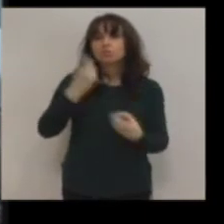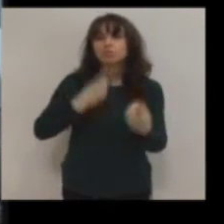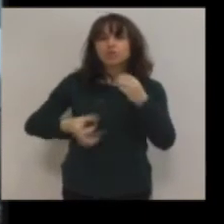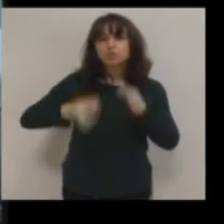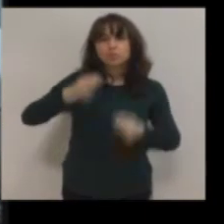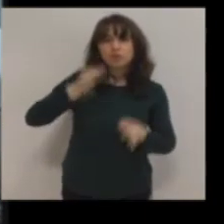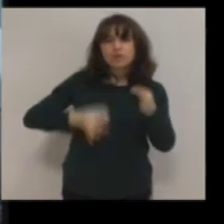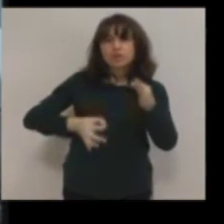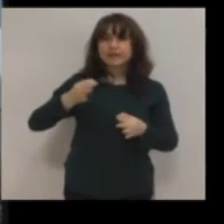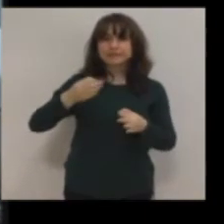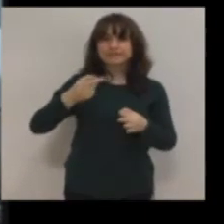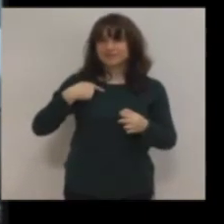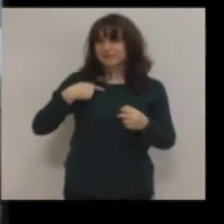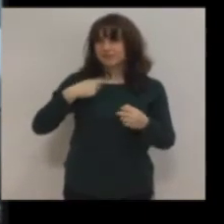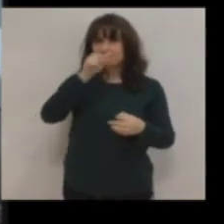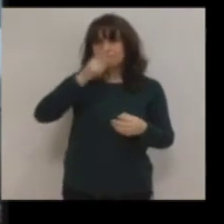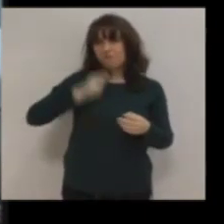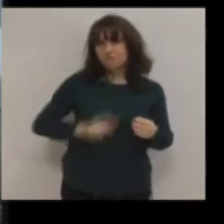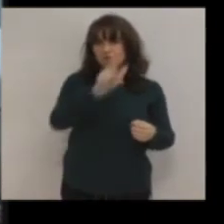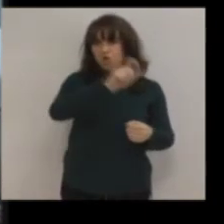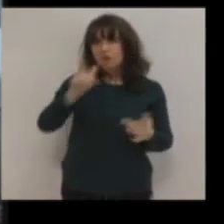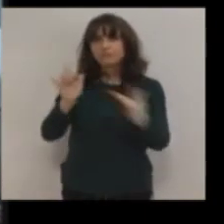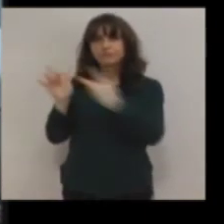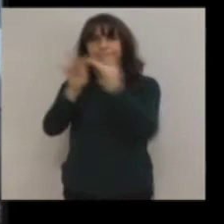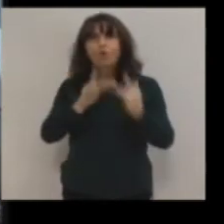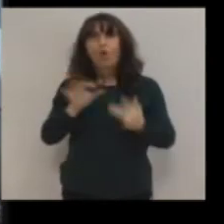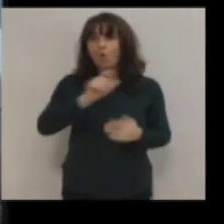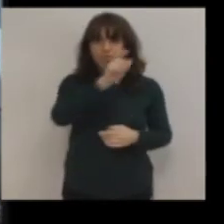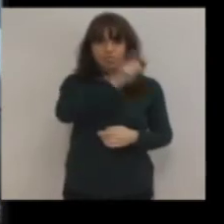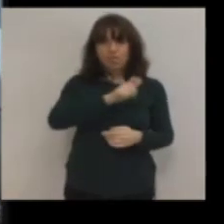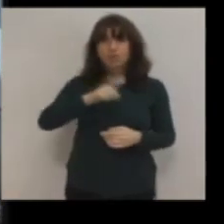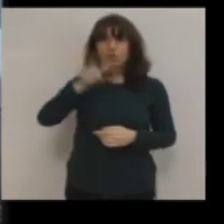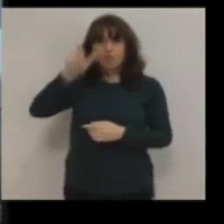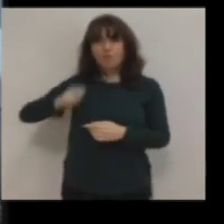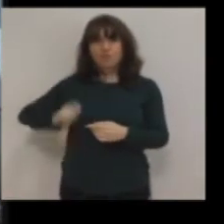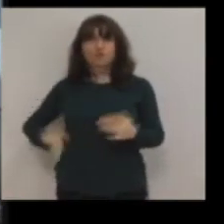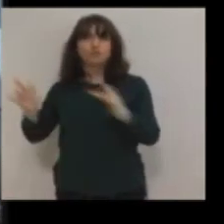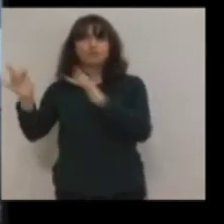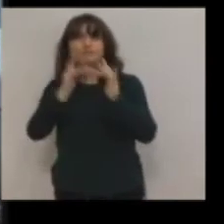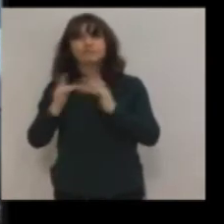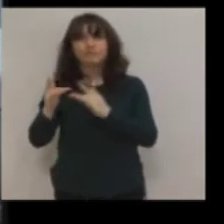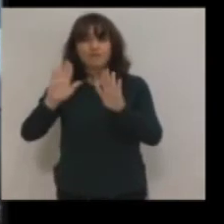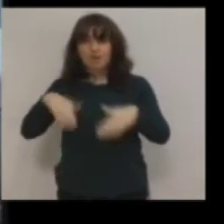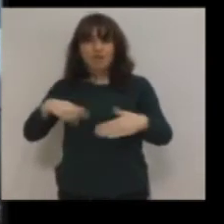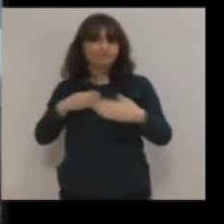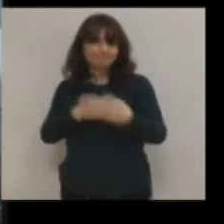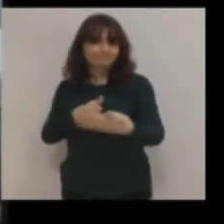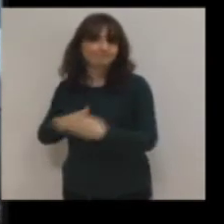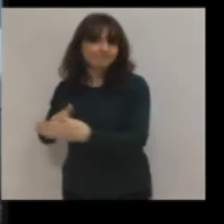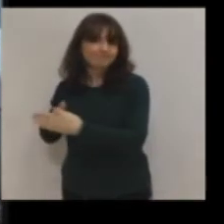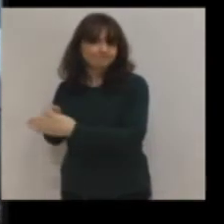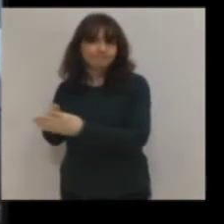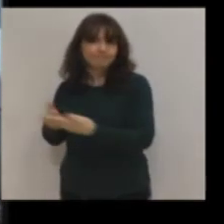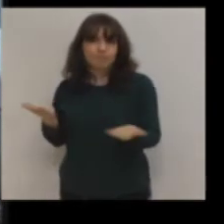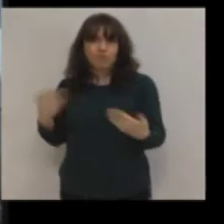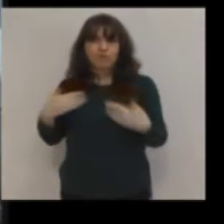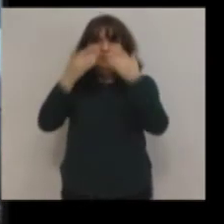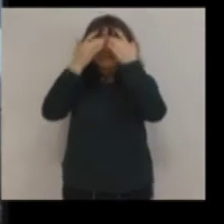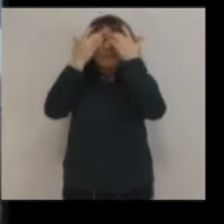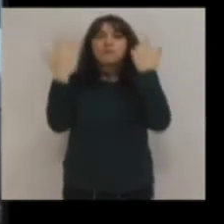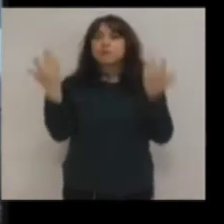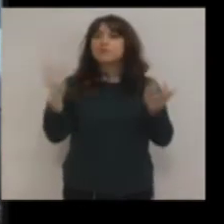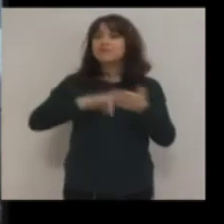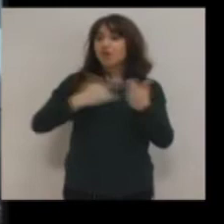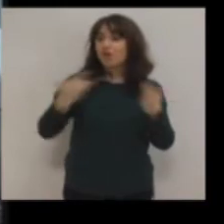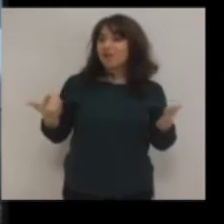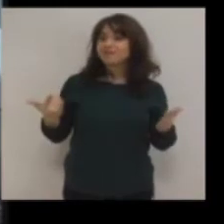jurídicas entre profesionales o entre el ciudadano y los profesionales, evidentemente se derrumban, ¿no? Entonces ahí las tecnologías podrían llegar a jugar